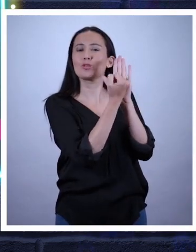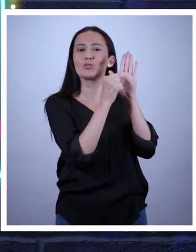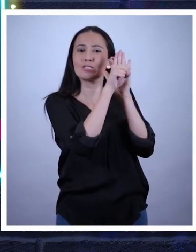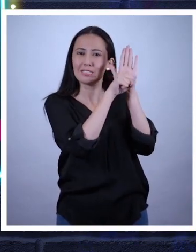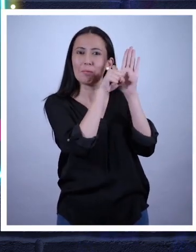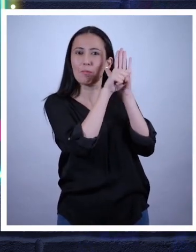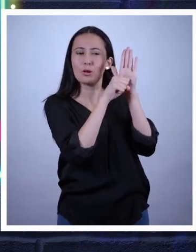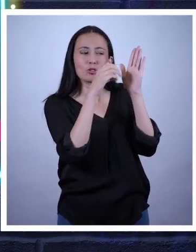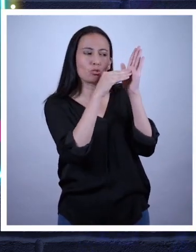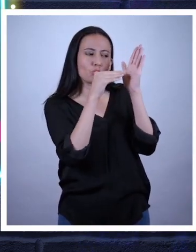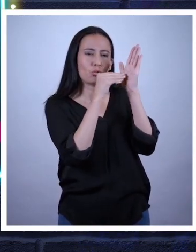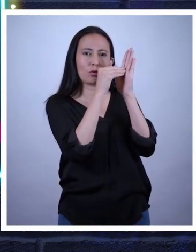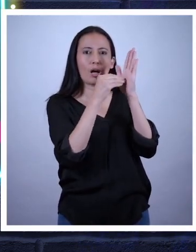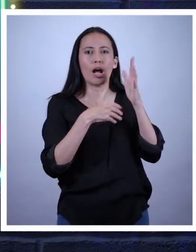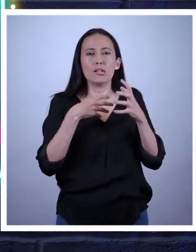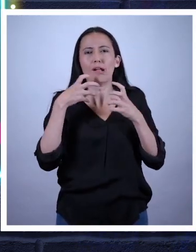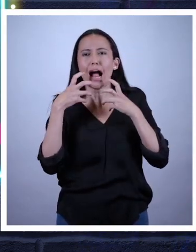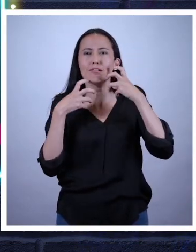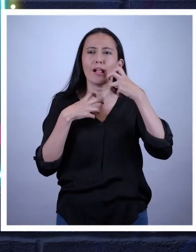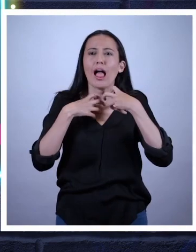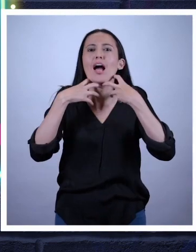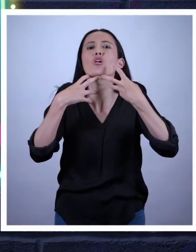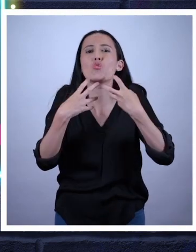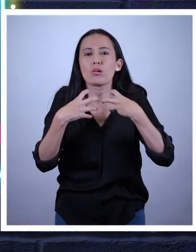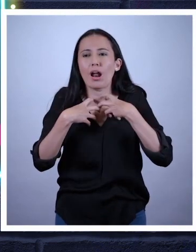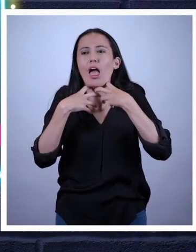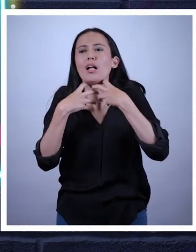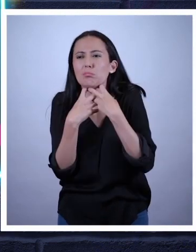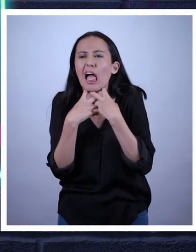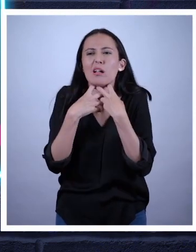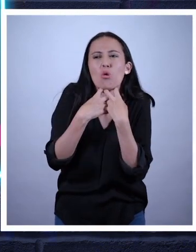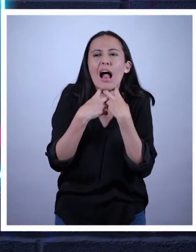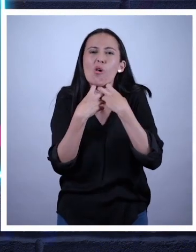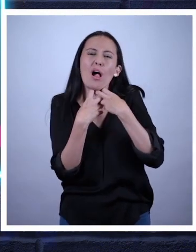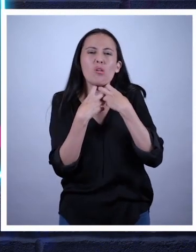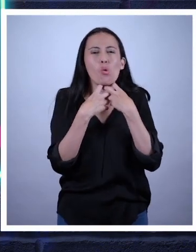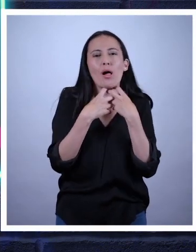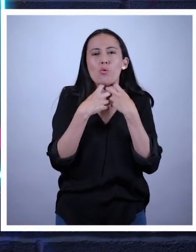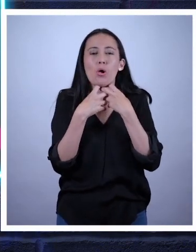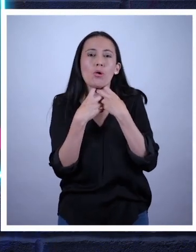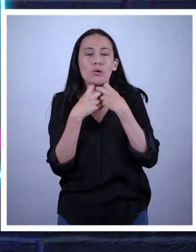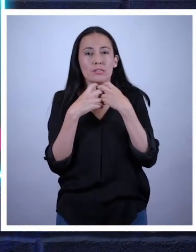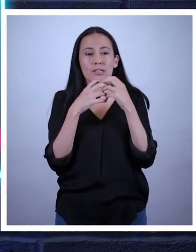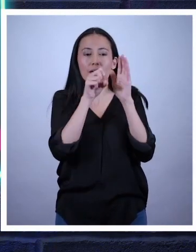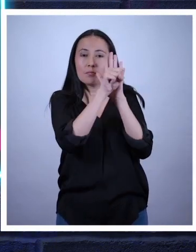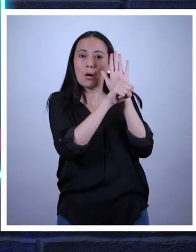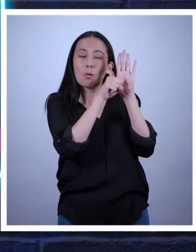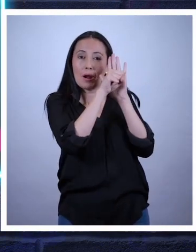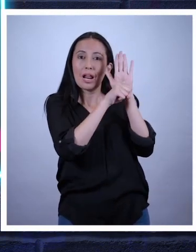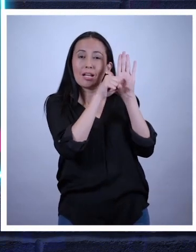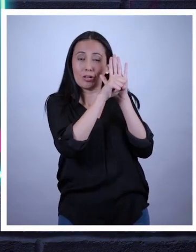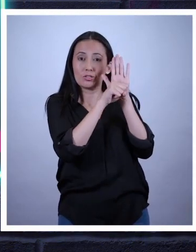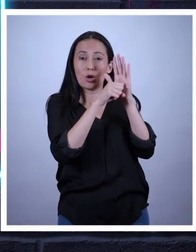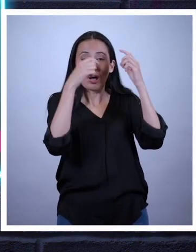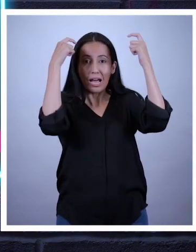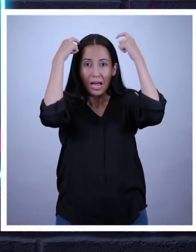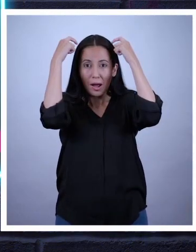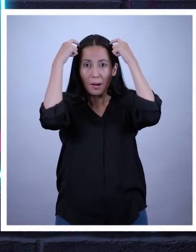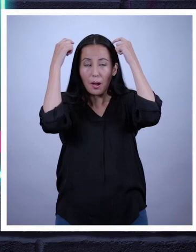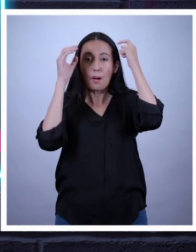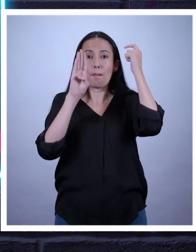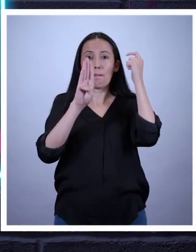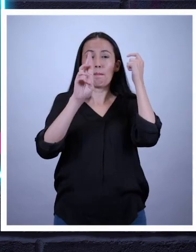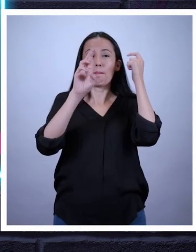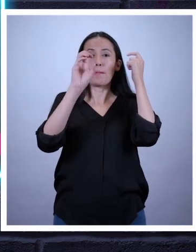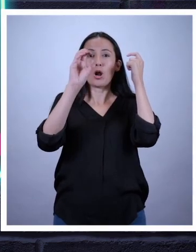de símbolos, jeroglíficos y uno que otro gruñido. El desarrollo progresivo del área de Broca,